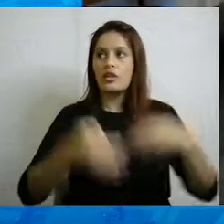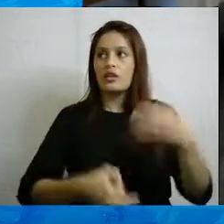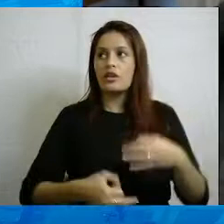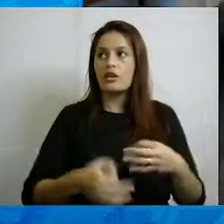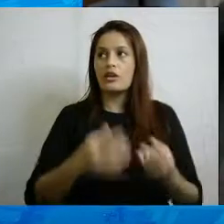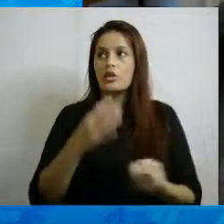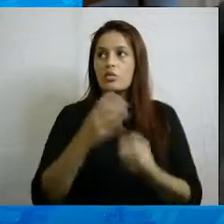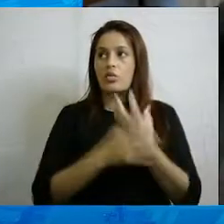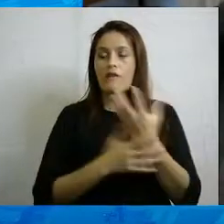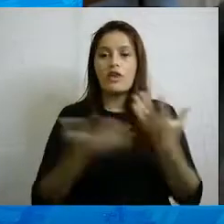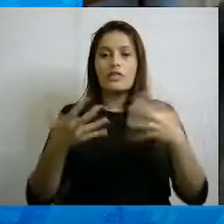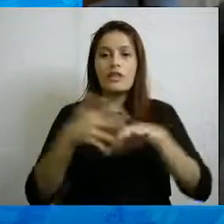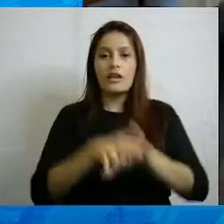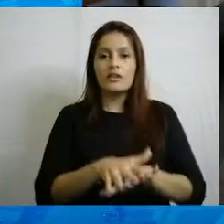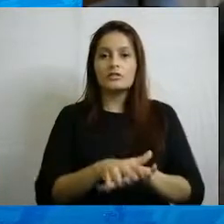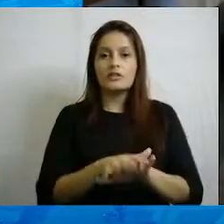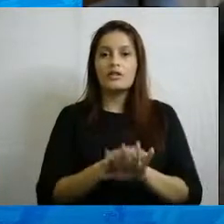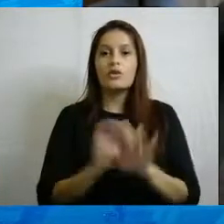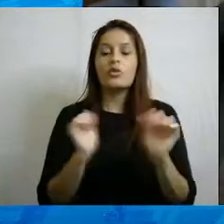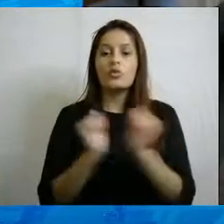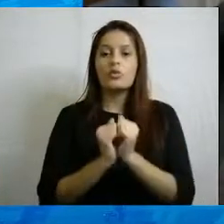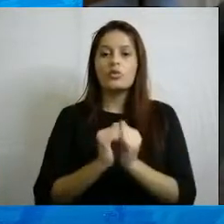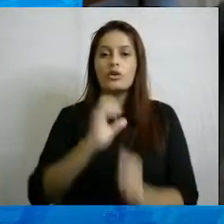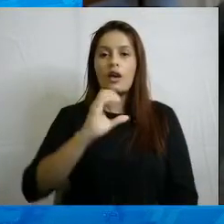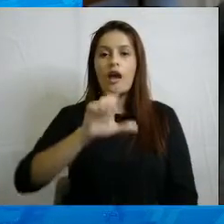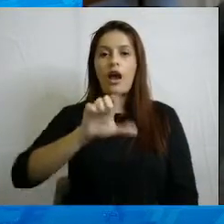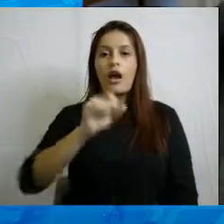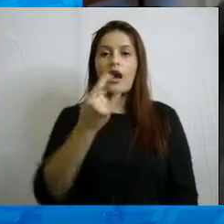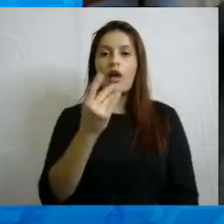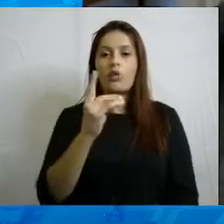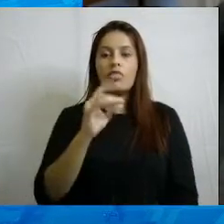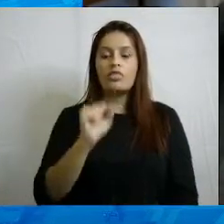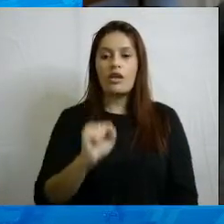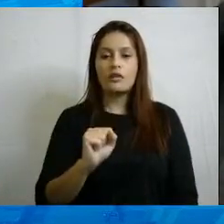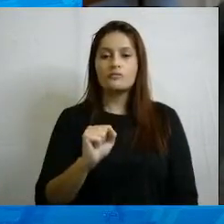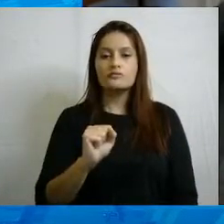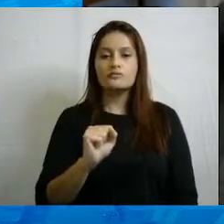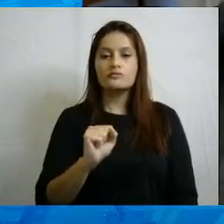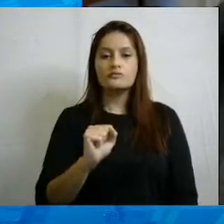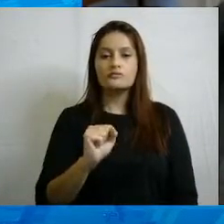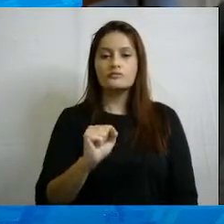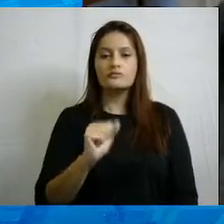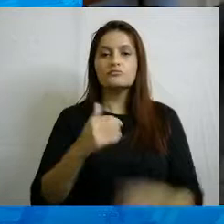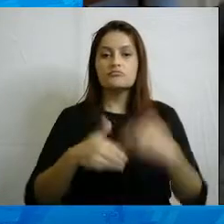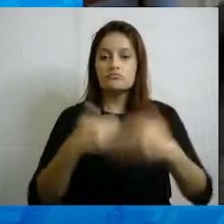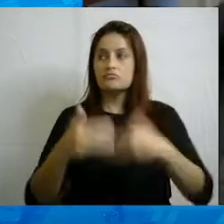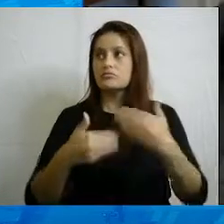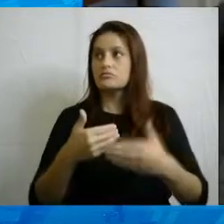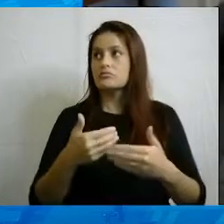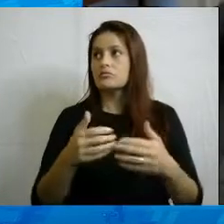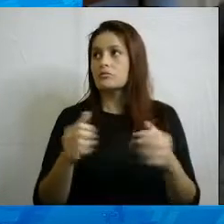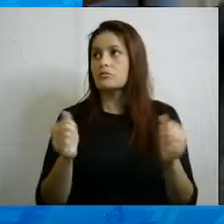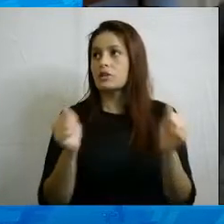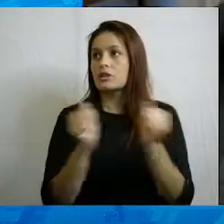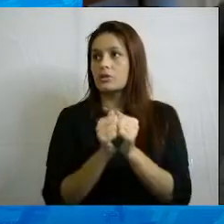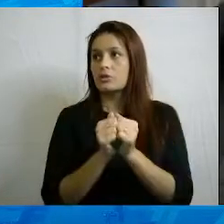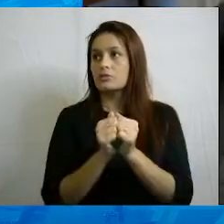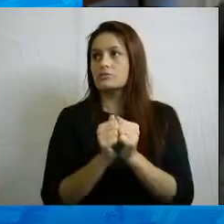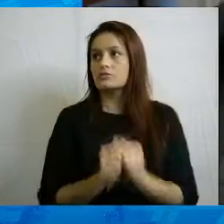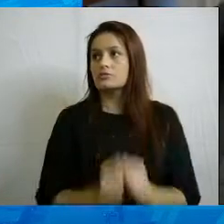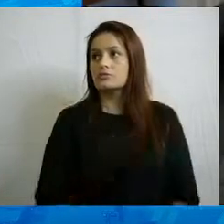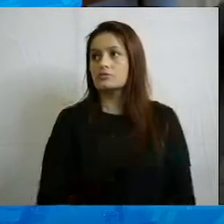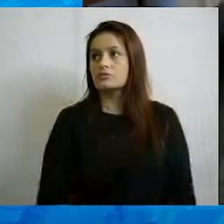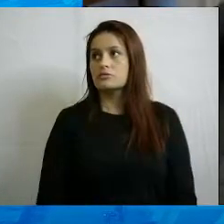proceso de integración a doña Claudia. Así que le paso a agradecer también la incorporación al equipo y todo el acompañamiento que me han dado.